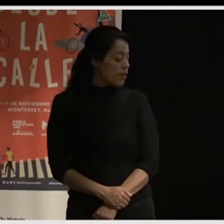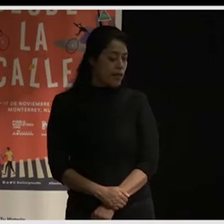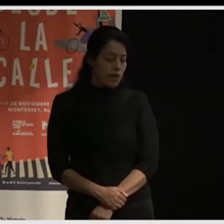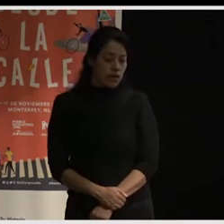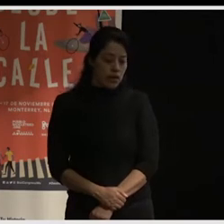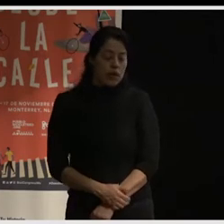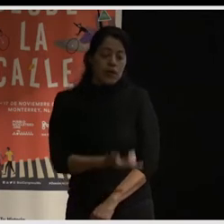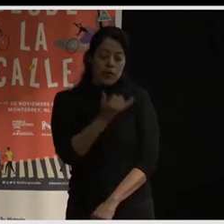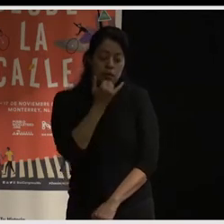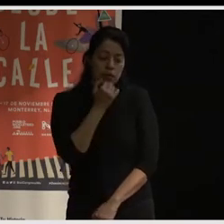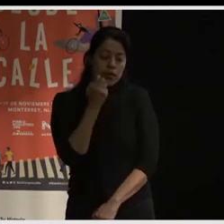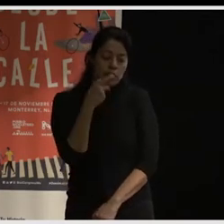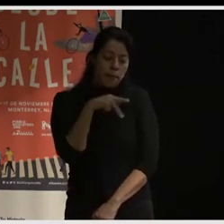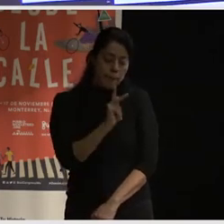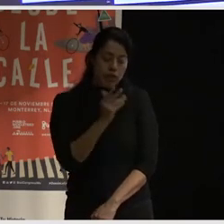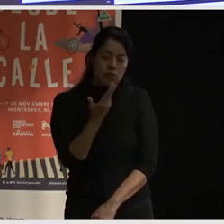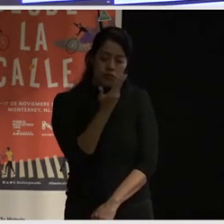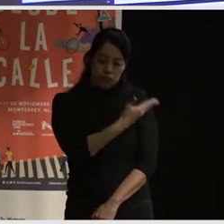o sea perdón pero